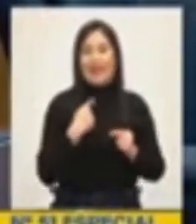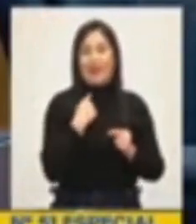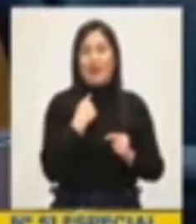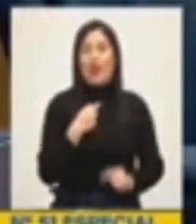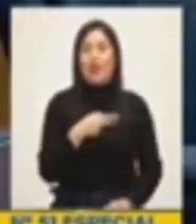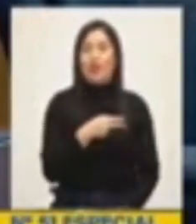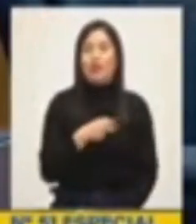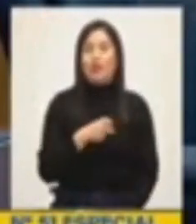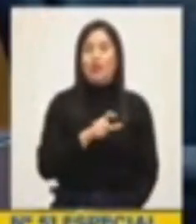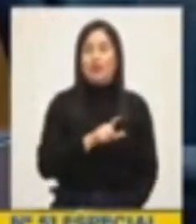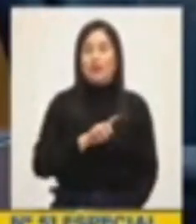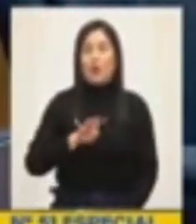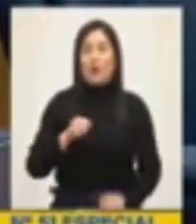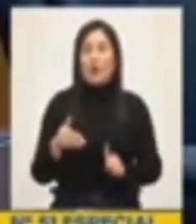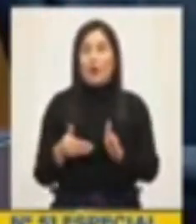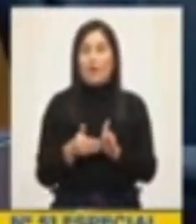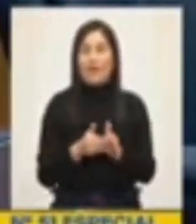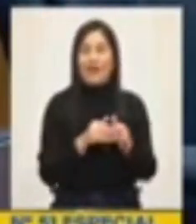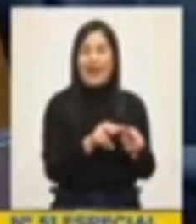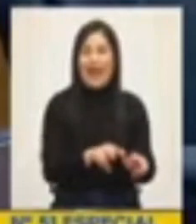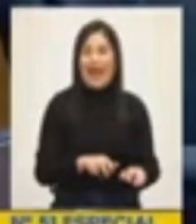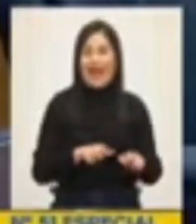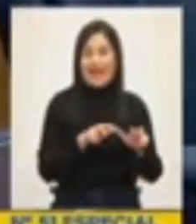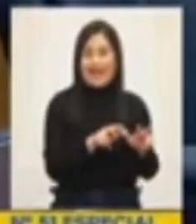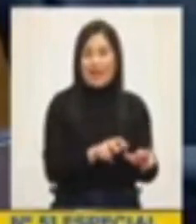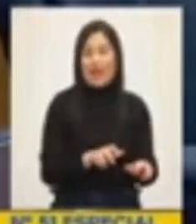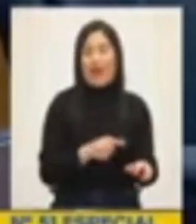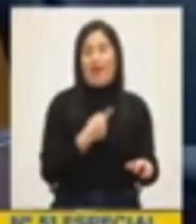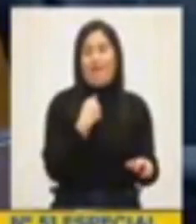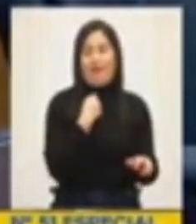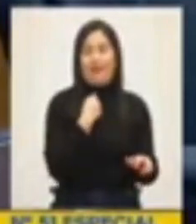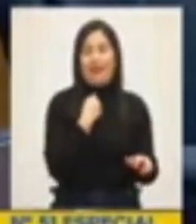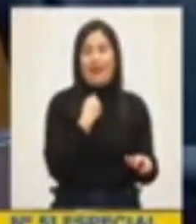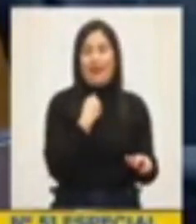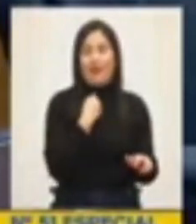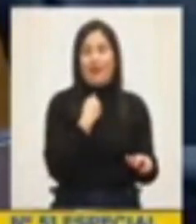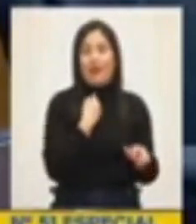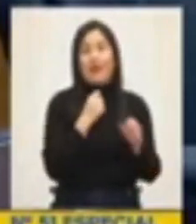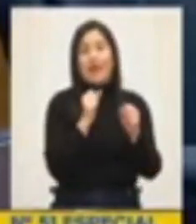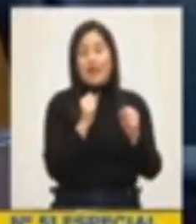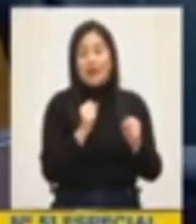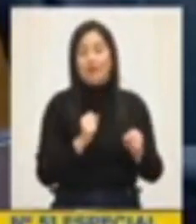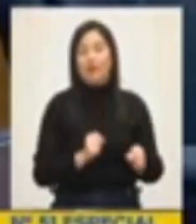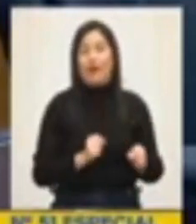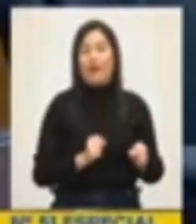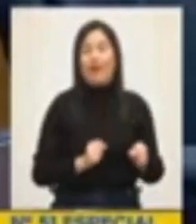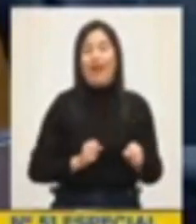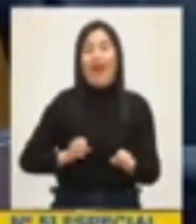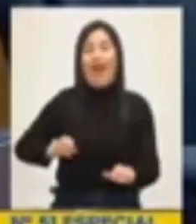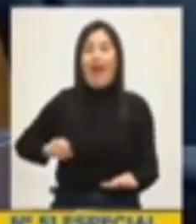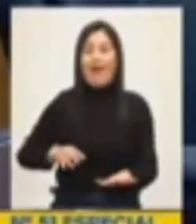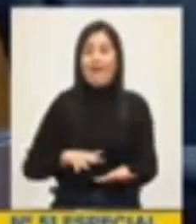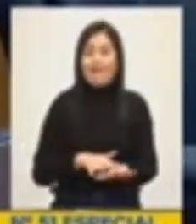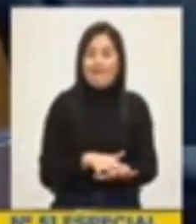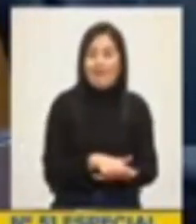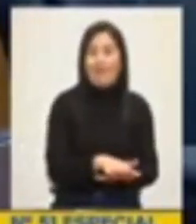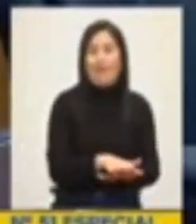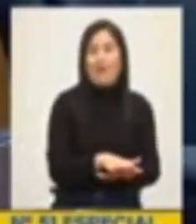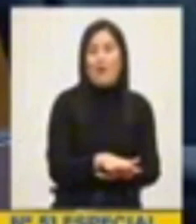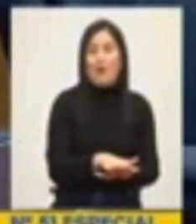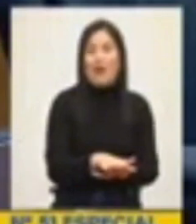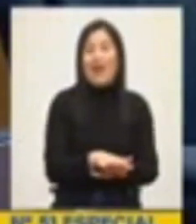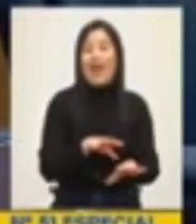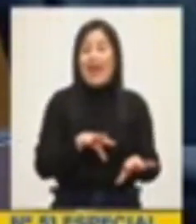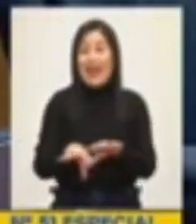204.000 hectáreas agrícolas afectadas, y lo cual seguramente va a rebotar en la capacidad de producción de